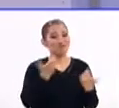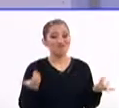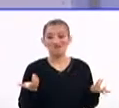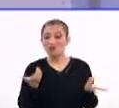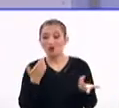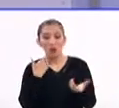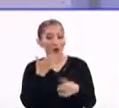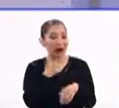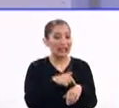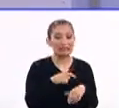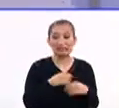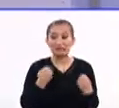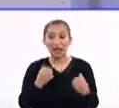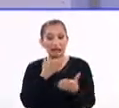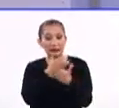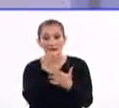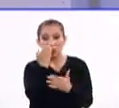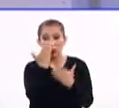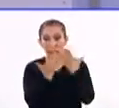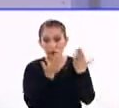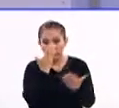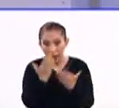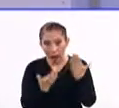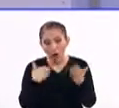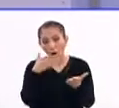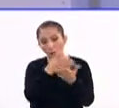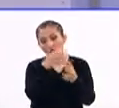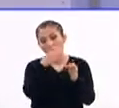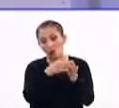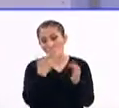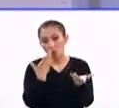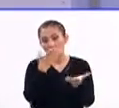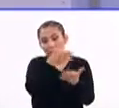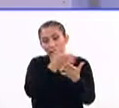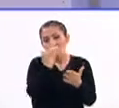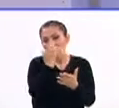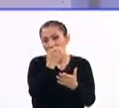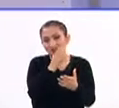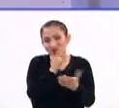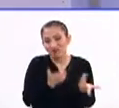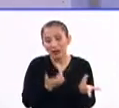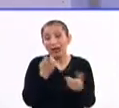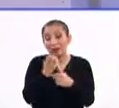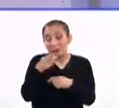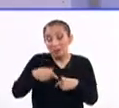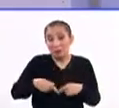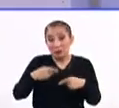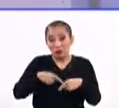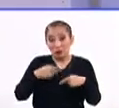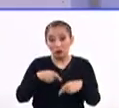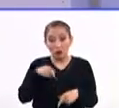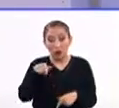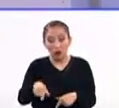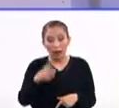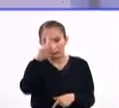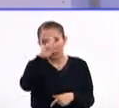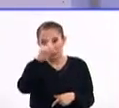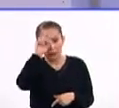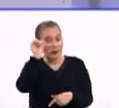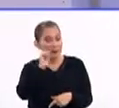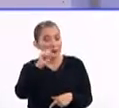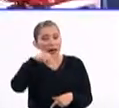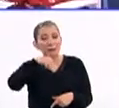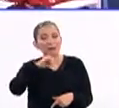pueden o no tienen acceso a una escuela o que no pueden acudir presencialmente a ella, ¿no? Entonces, para estas personas les recomendamos